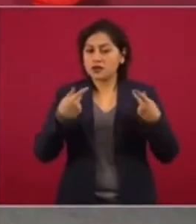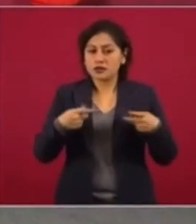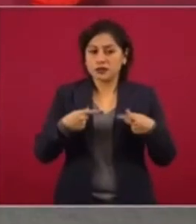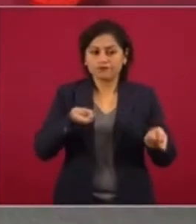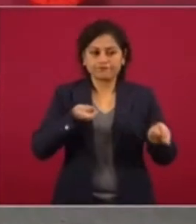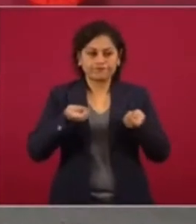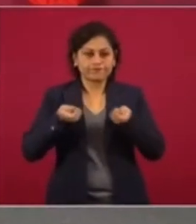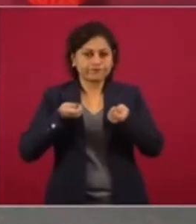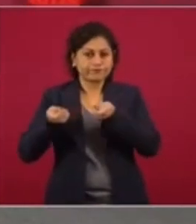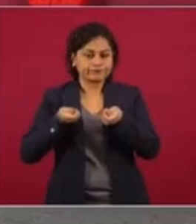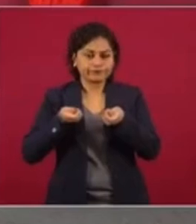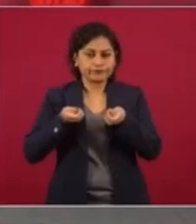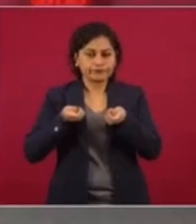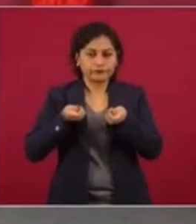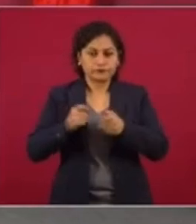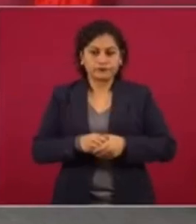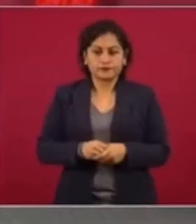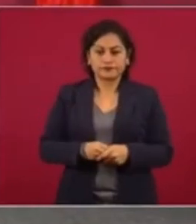la